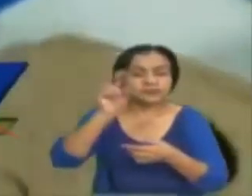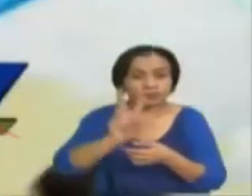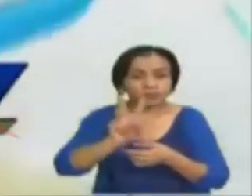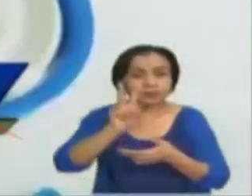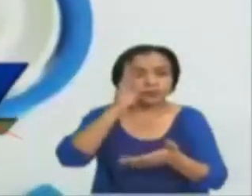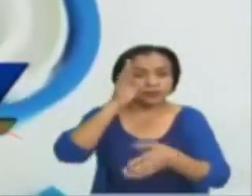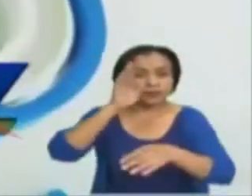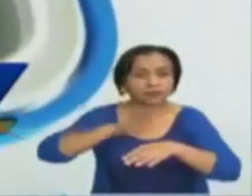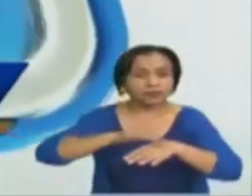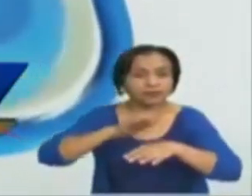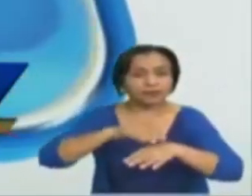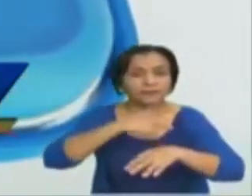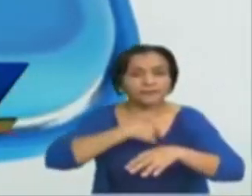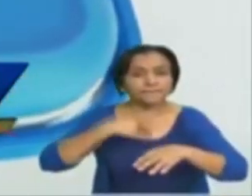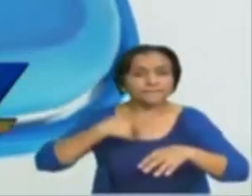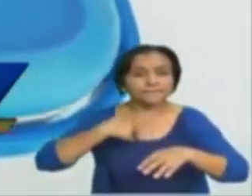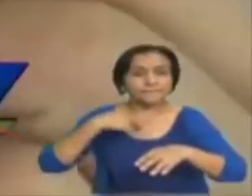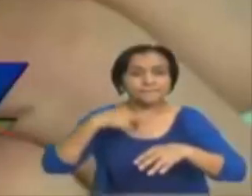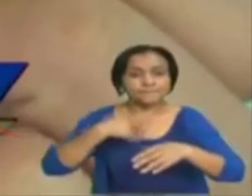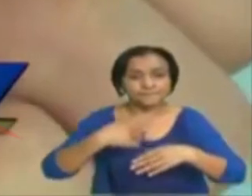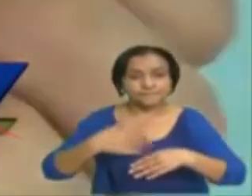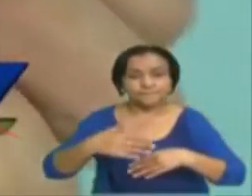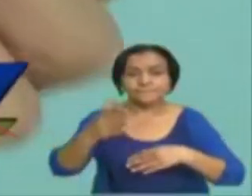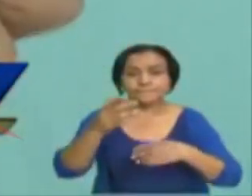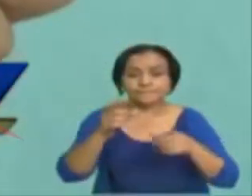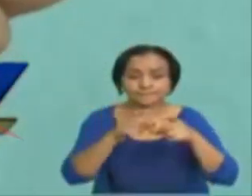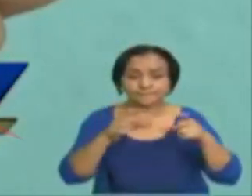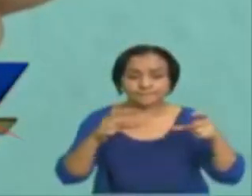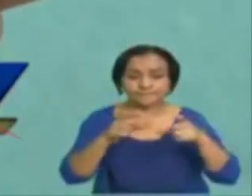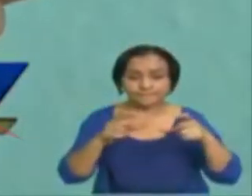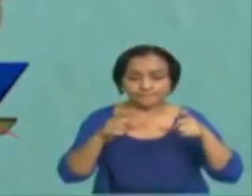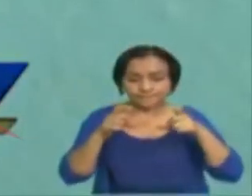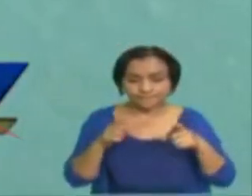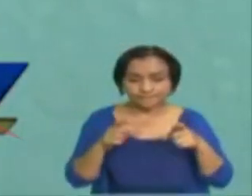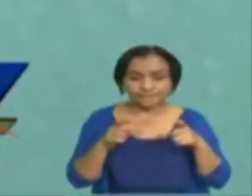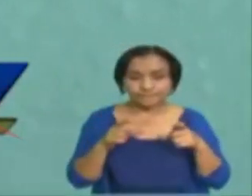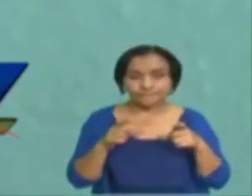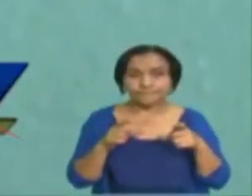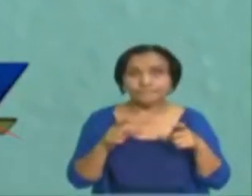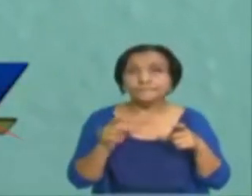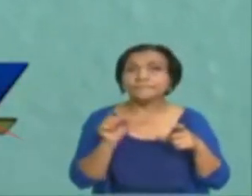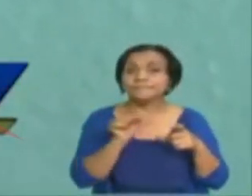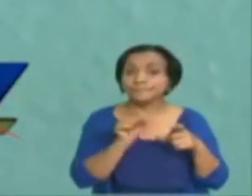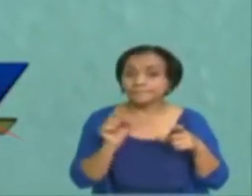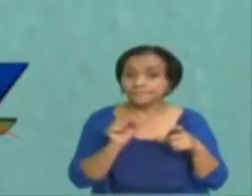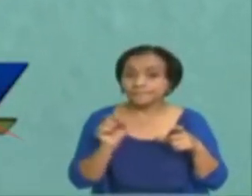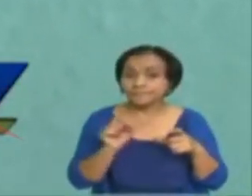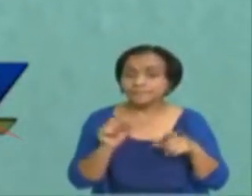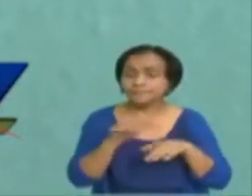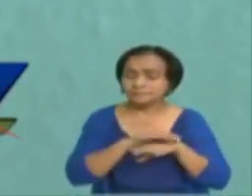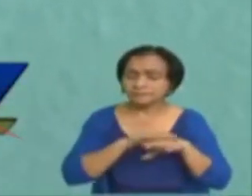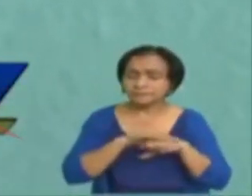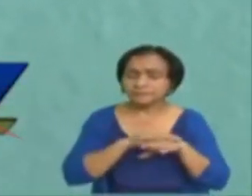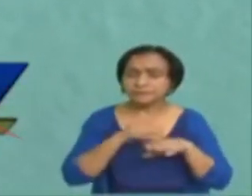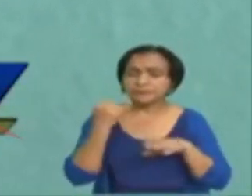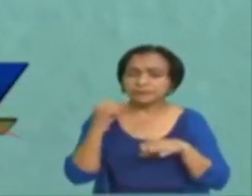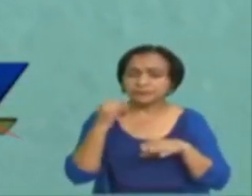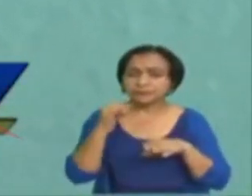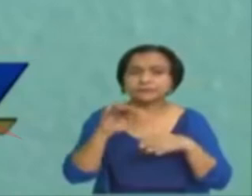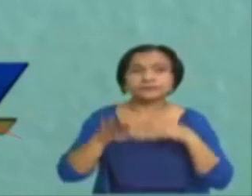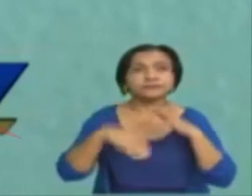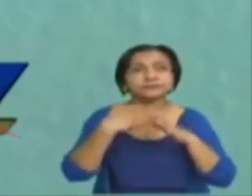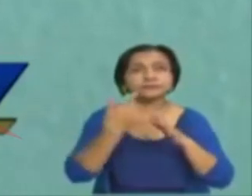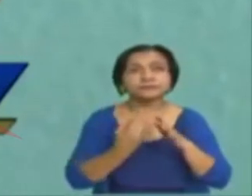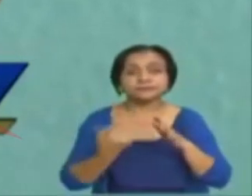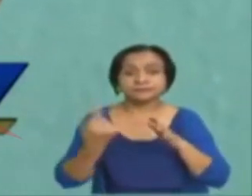en nuestro río San Juan. Ahí vamos este lunes, continuando con la jornada de protección